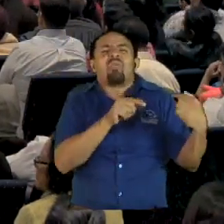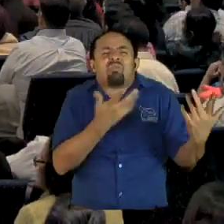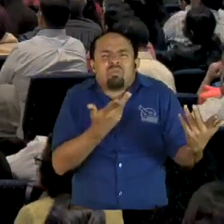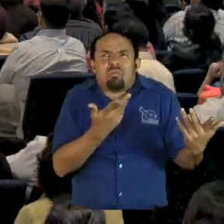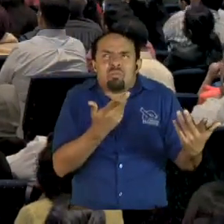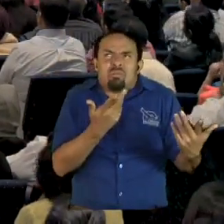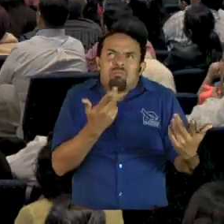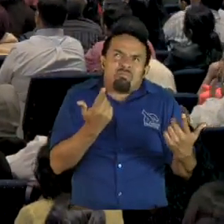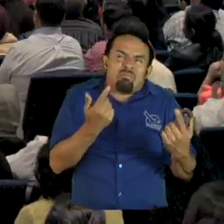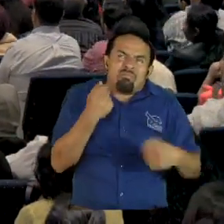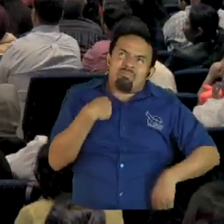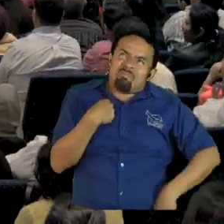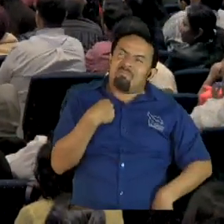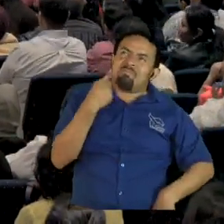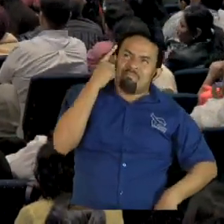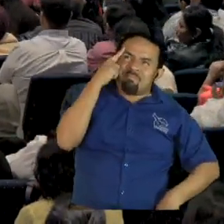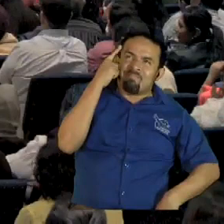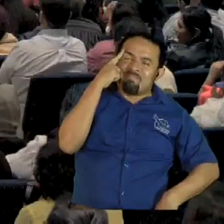¿Qué pensaría Jesús de sus enemigos?